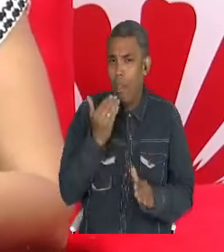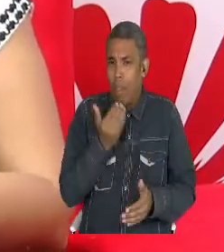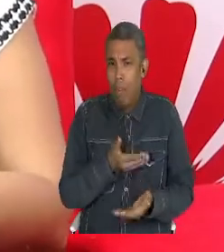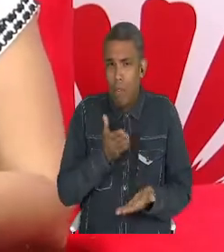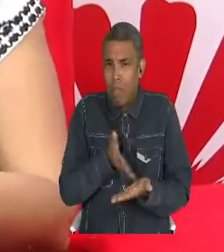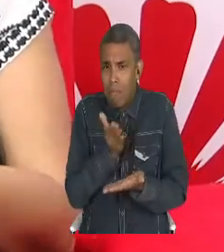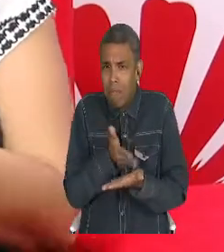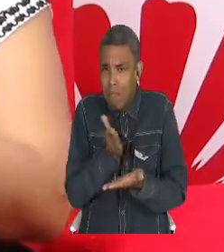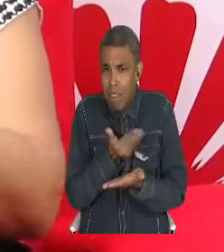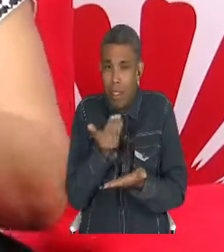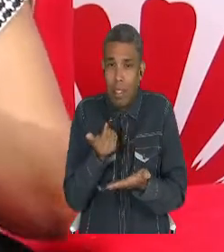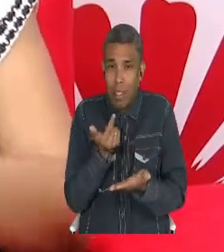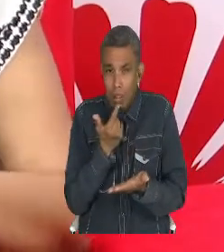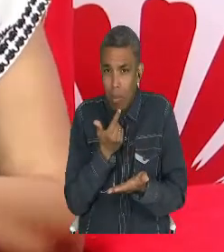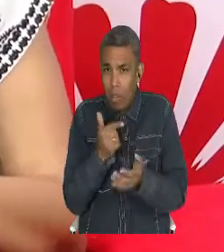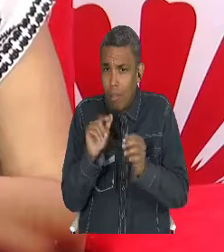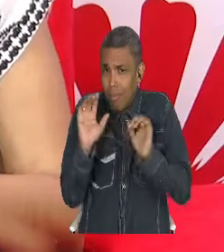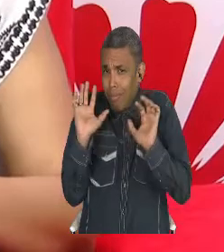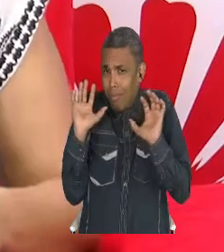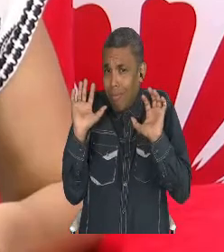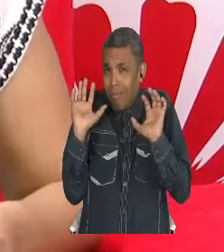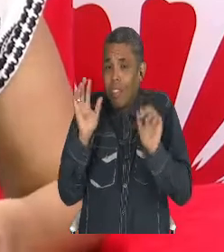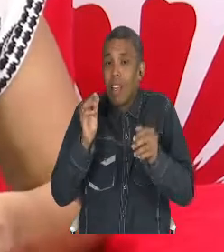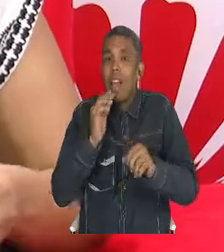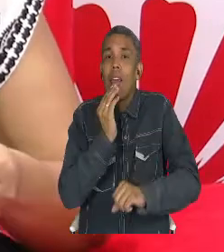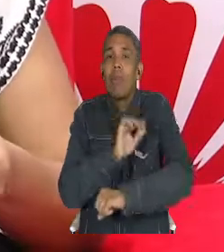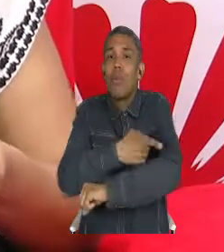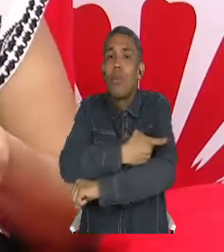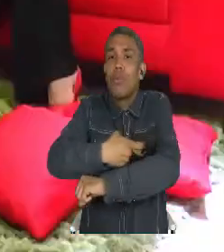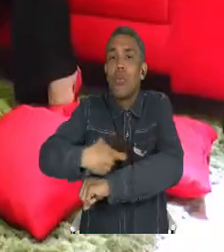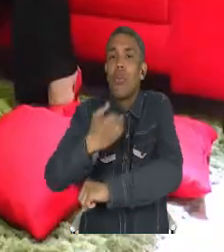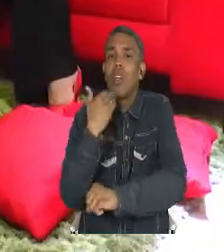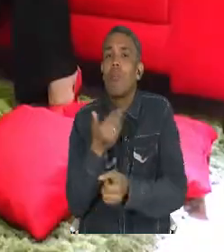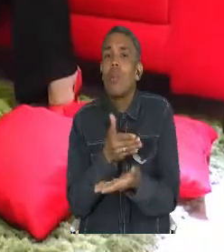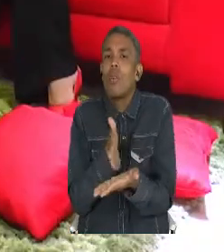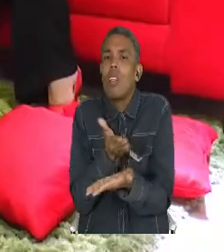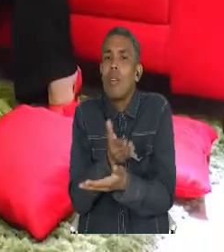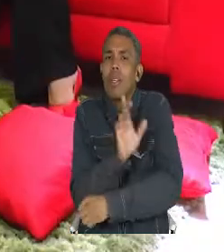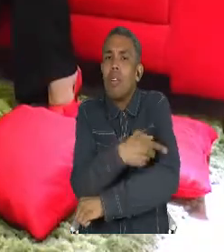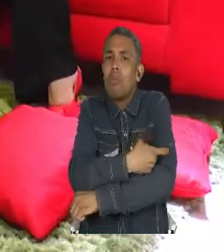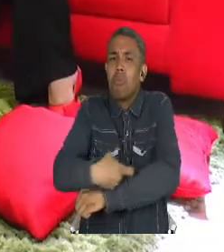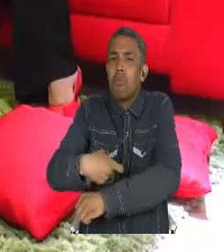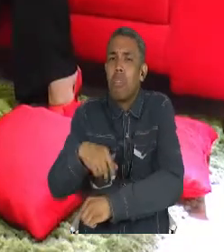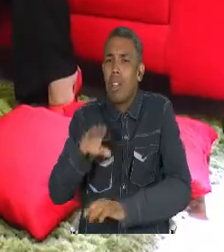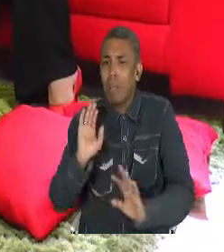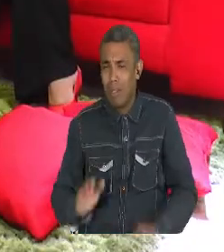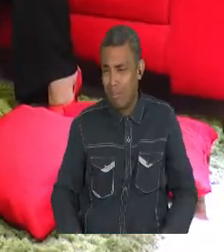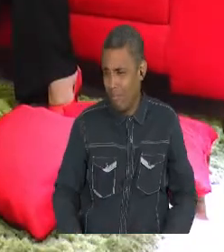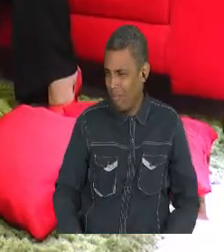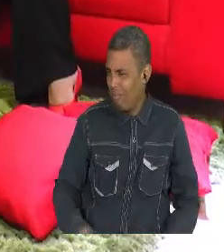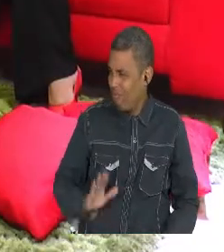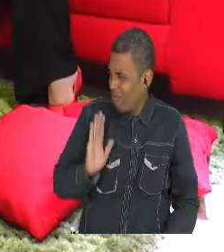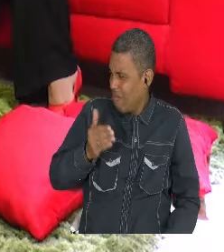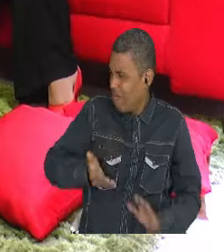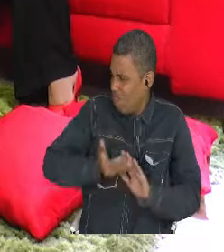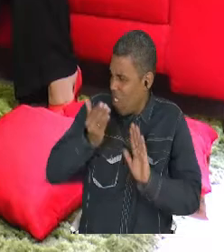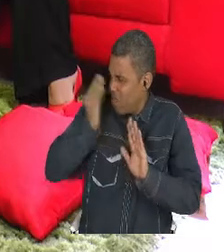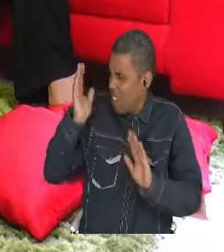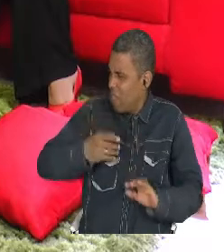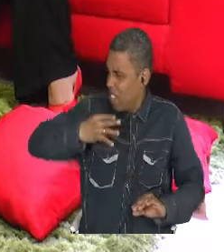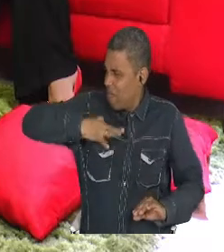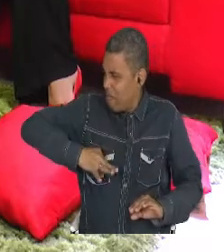leer, a buscar una historia. Ya el resumen se lo muestran a uno en Google. ¿Cómo hace uno para incentivar ese hábito tan bonito? Porque es que leer es